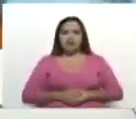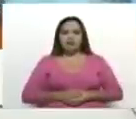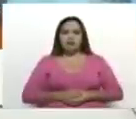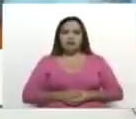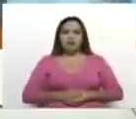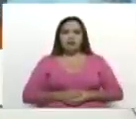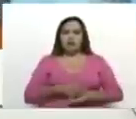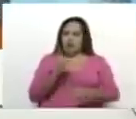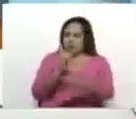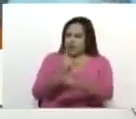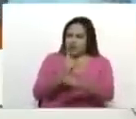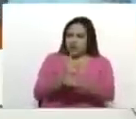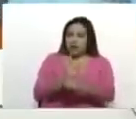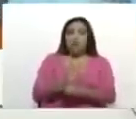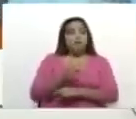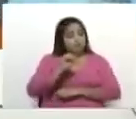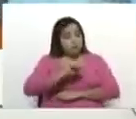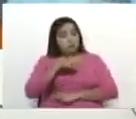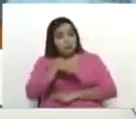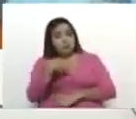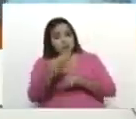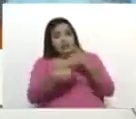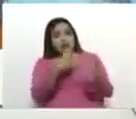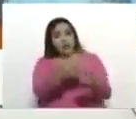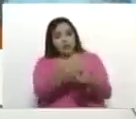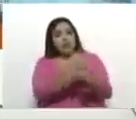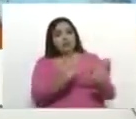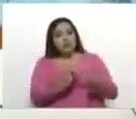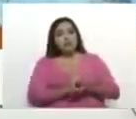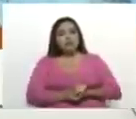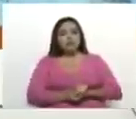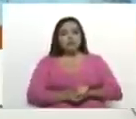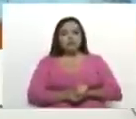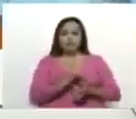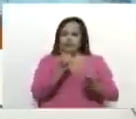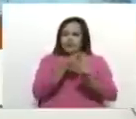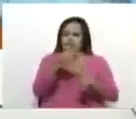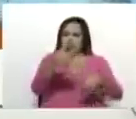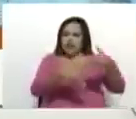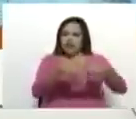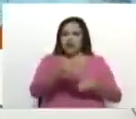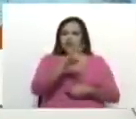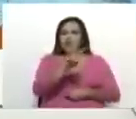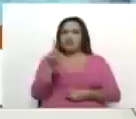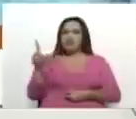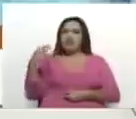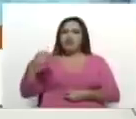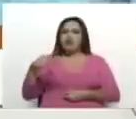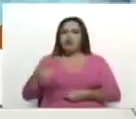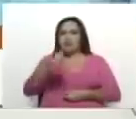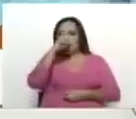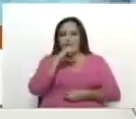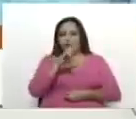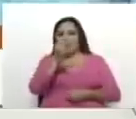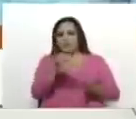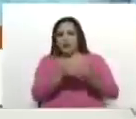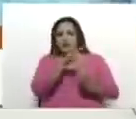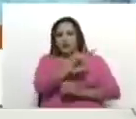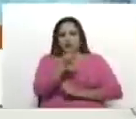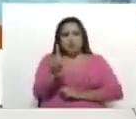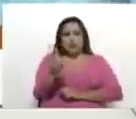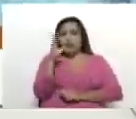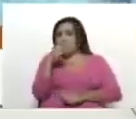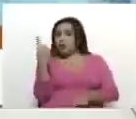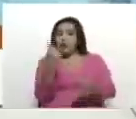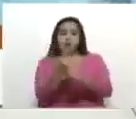competitiva Claro que las vamos a hacer competitivas hubo una elección en Venezuela el 21 de noviembre del año 2021 que no